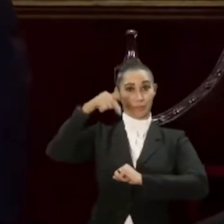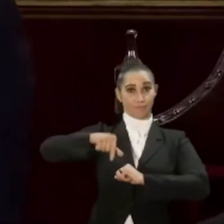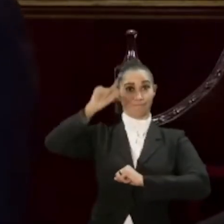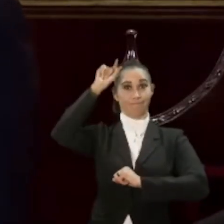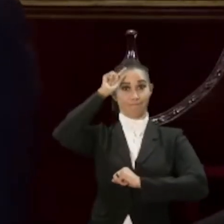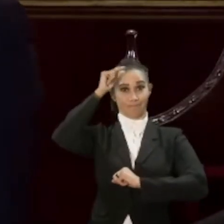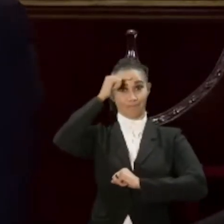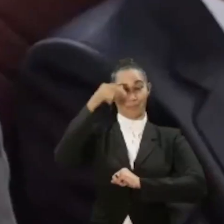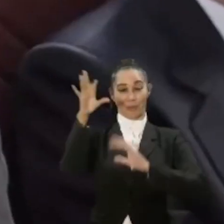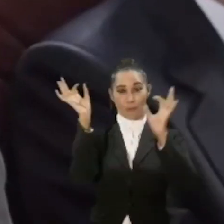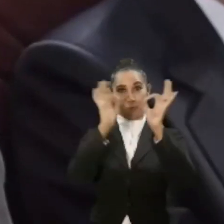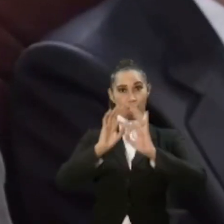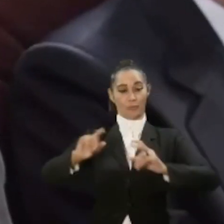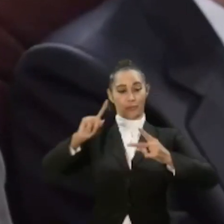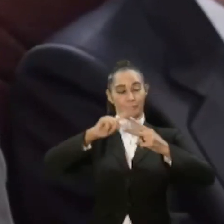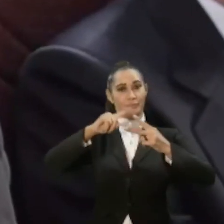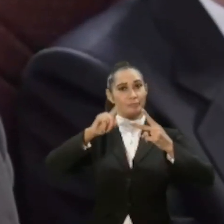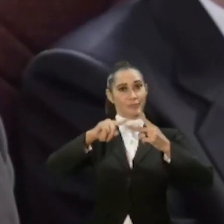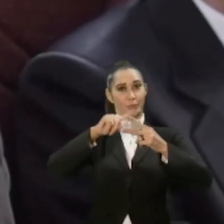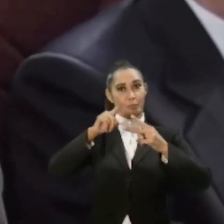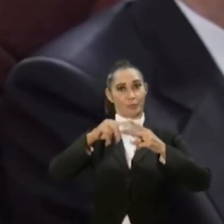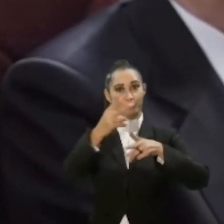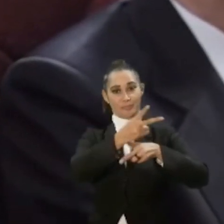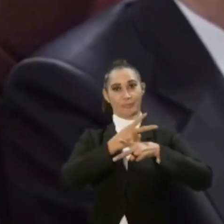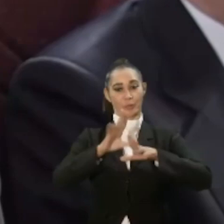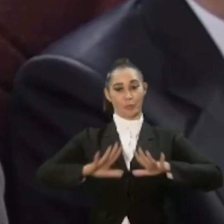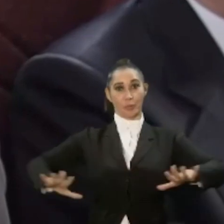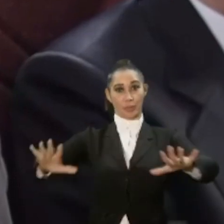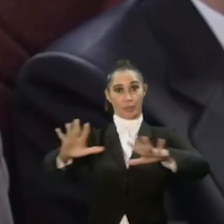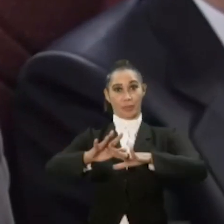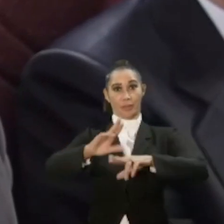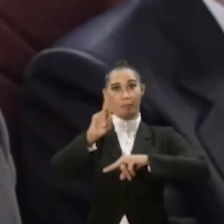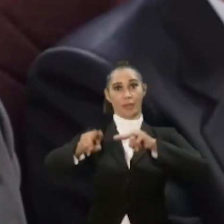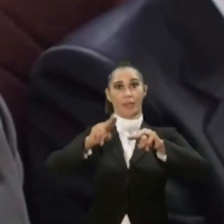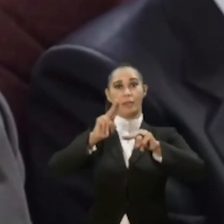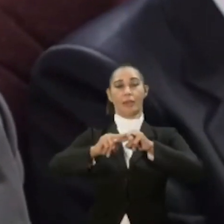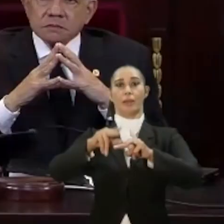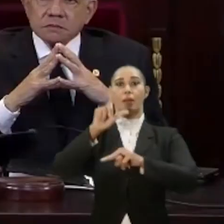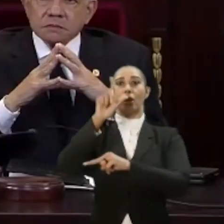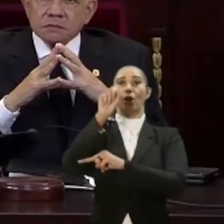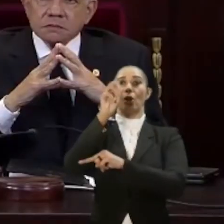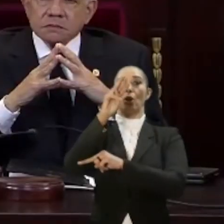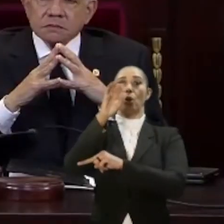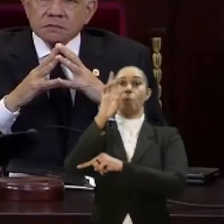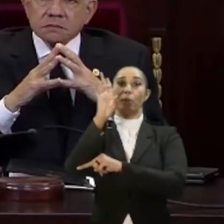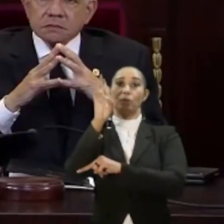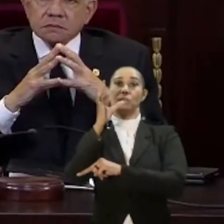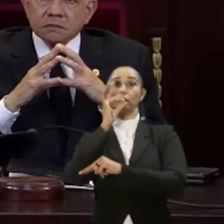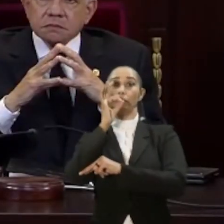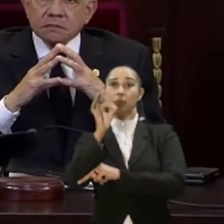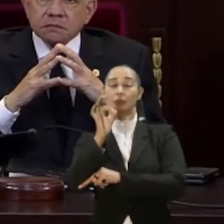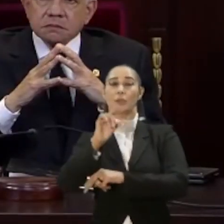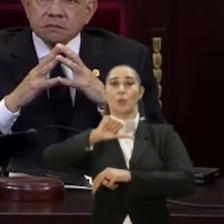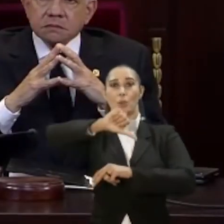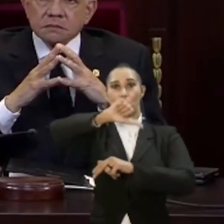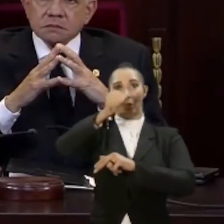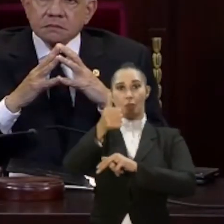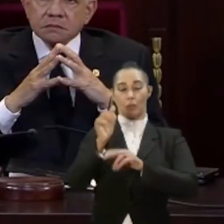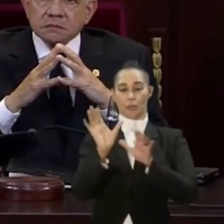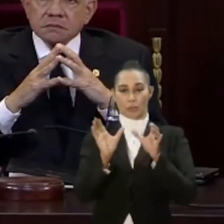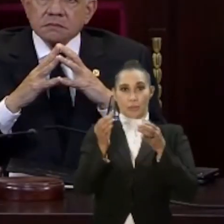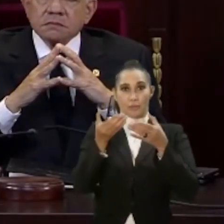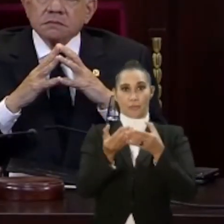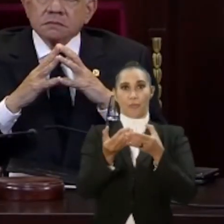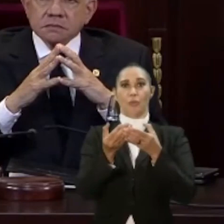gobierno creó 2 nuevas áreas protegidas: el Parque Nacional Loma Los Siete Picos y el Refugio de Vida Silvestre